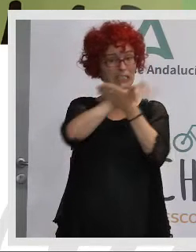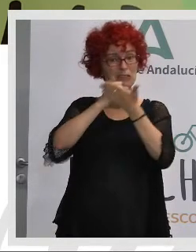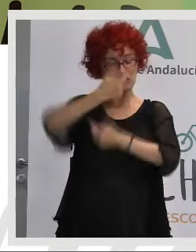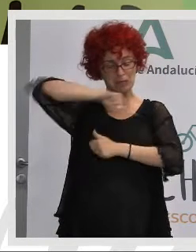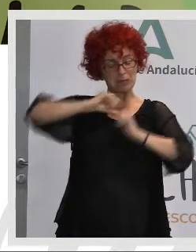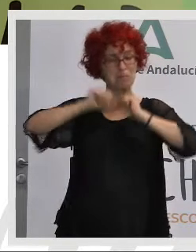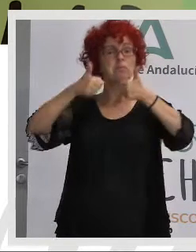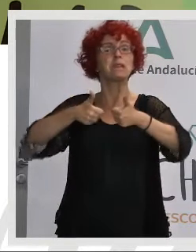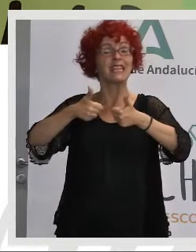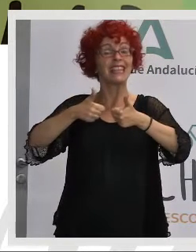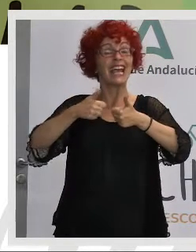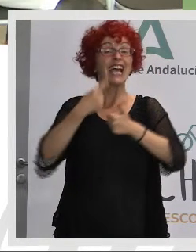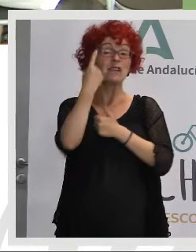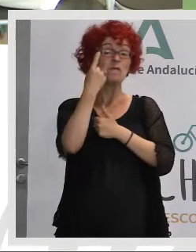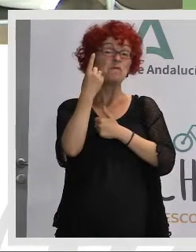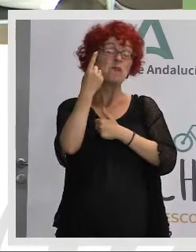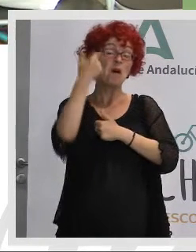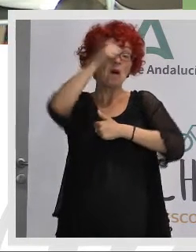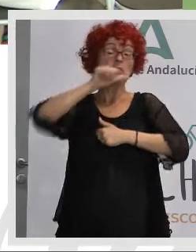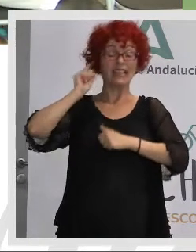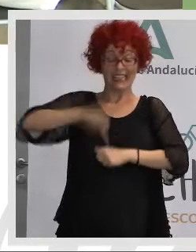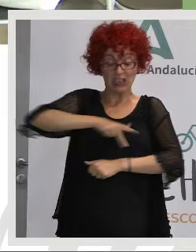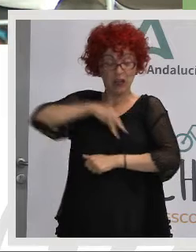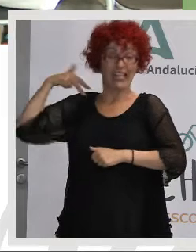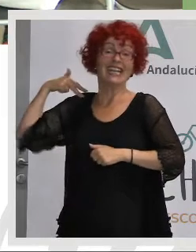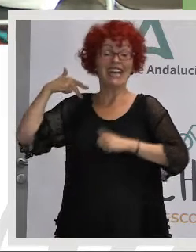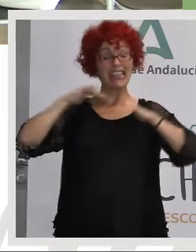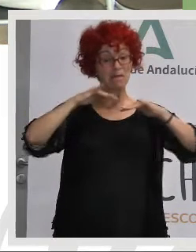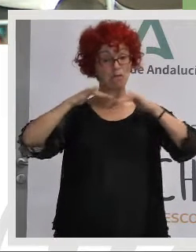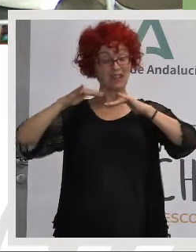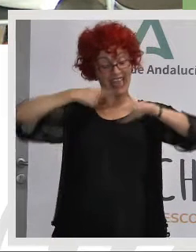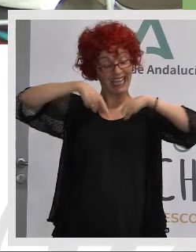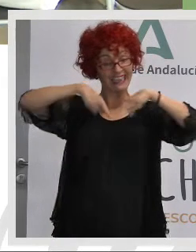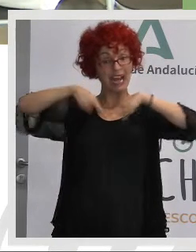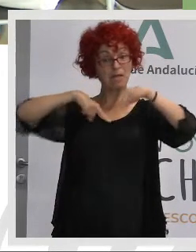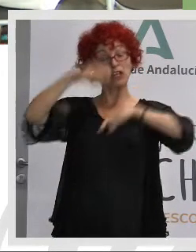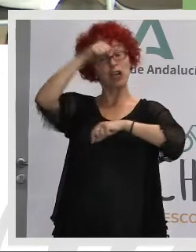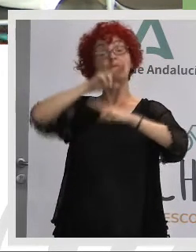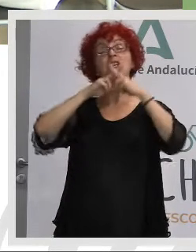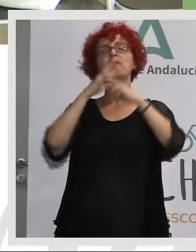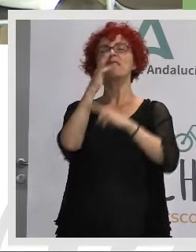unas palabras para nosotros el director general de Movilidad y Transporte, don Felipe Arias Palma.